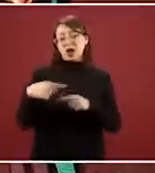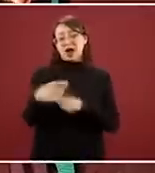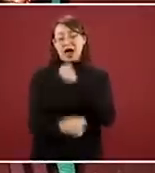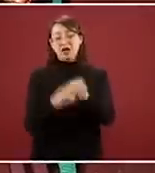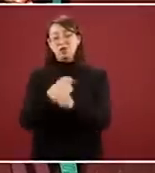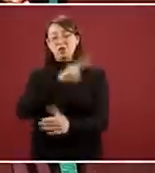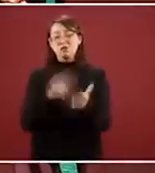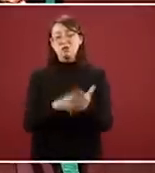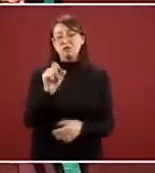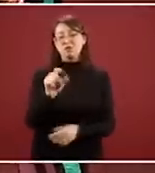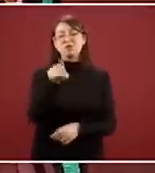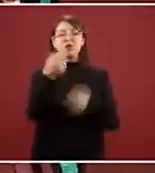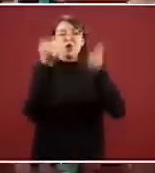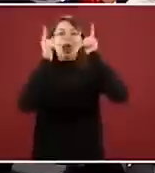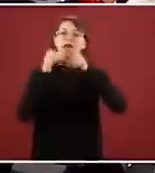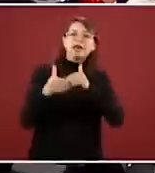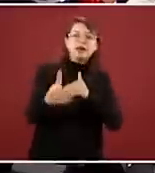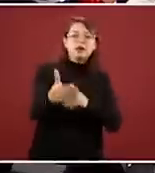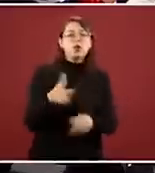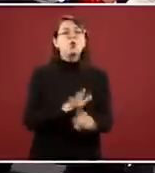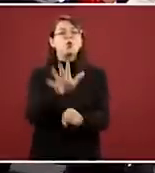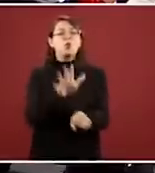empieza. Que